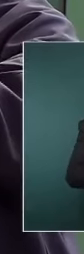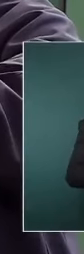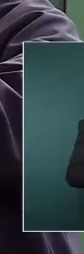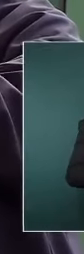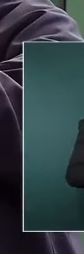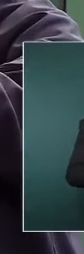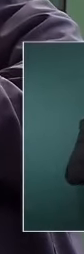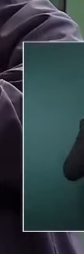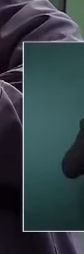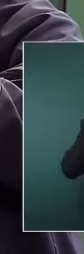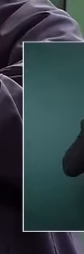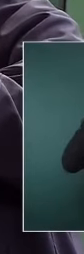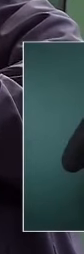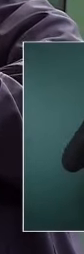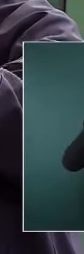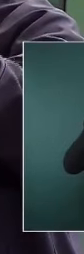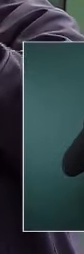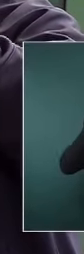contra Fox,